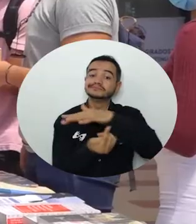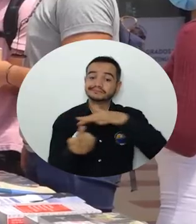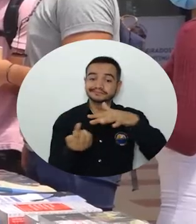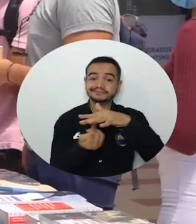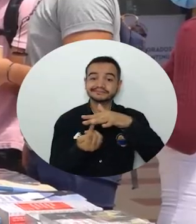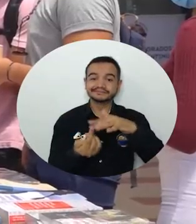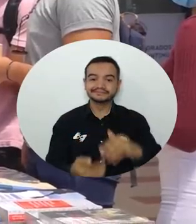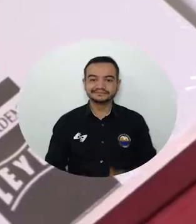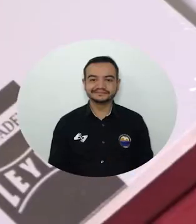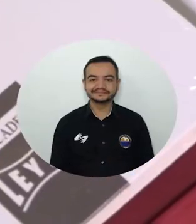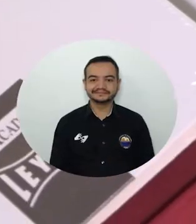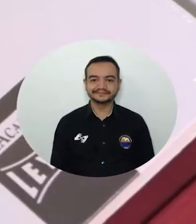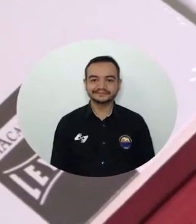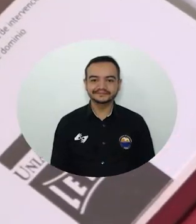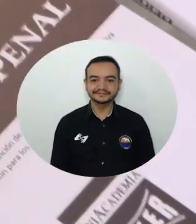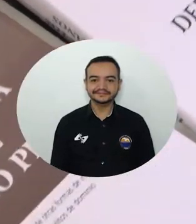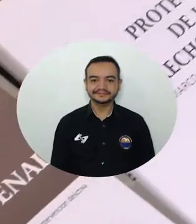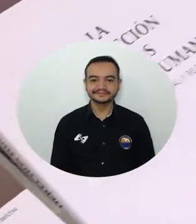ambiente.